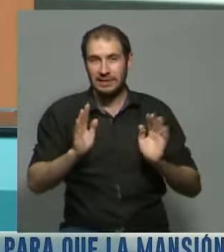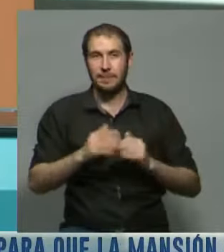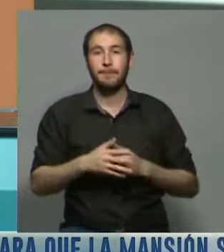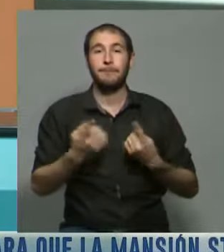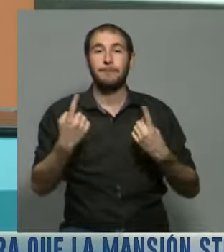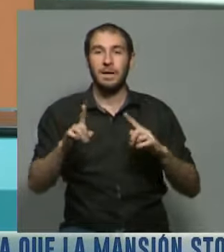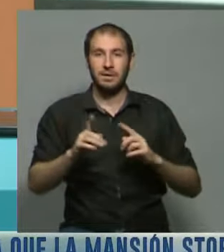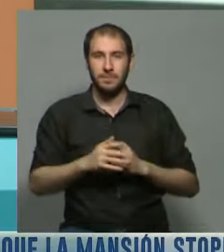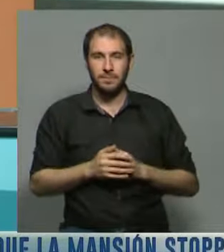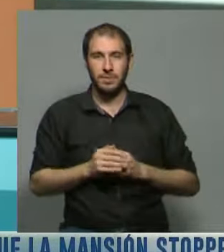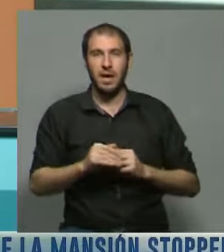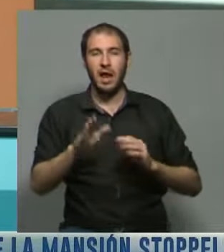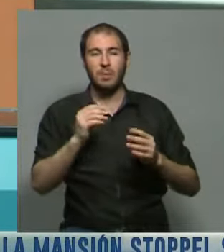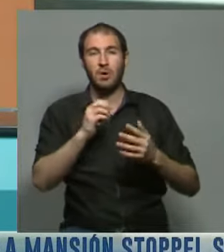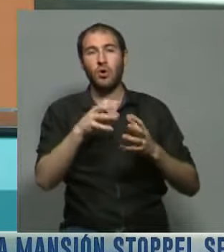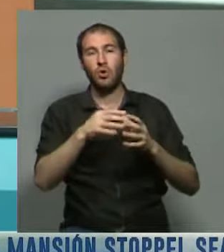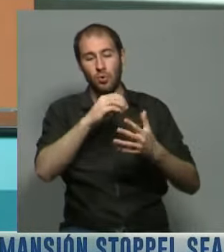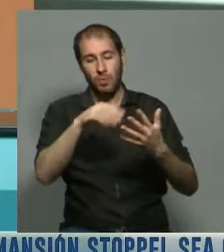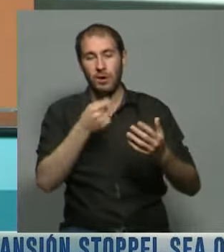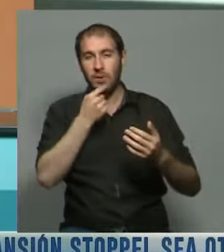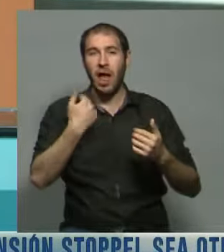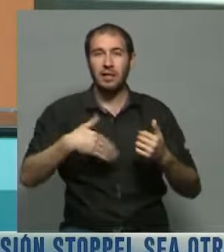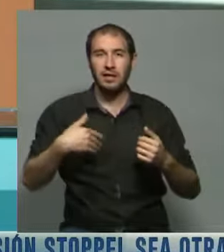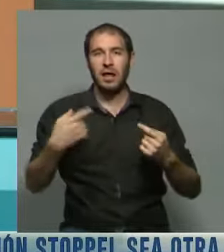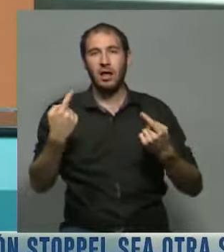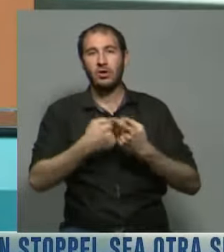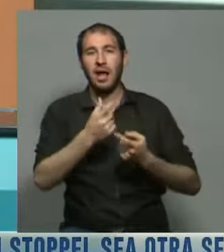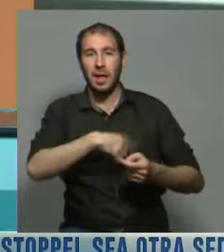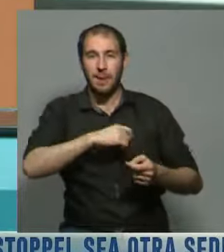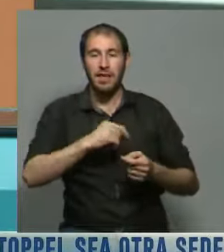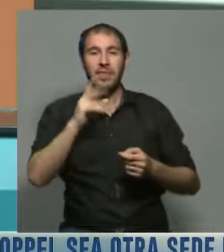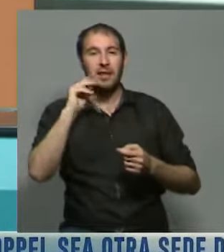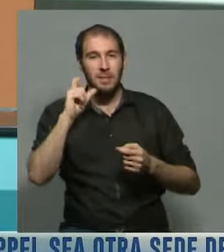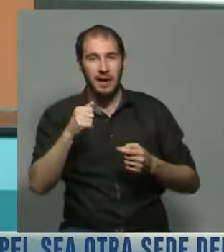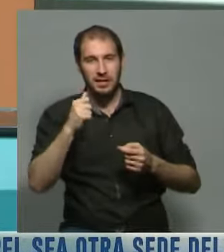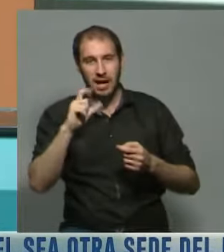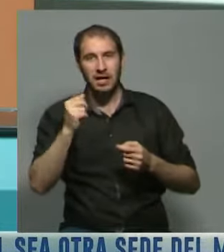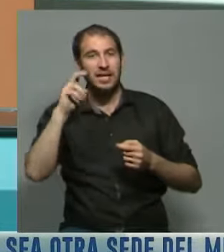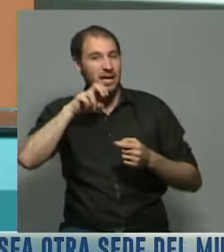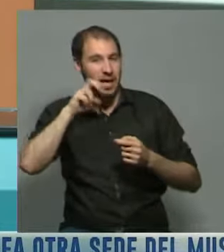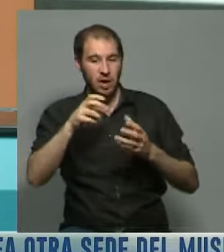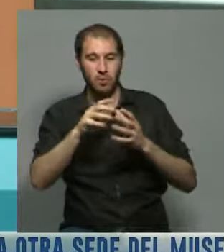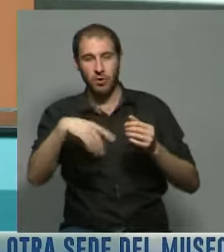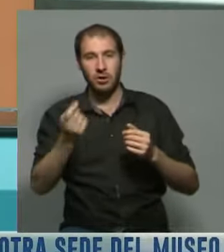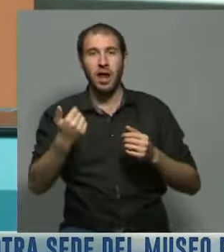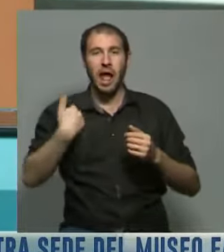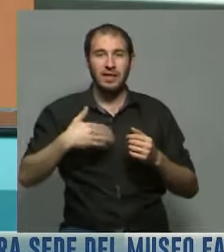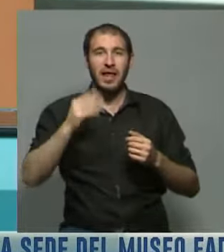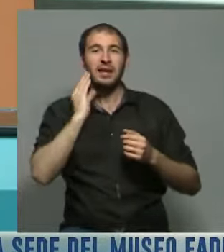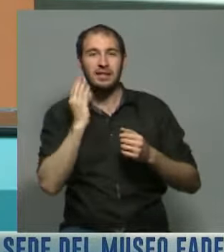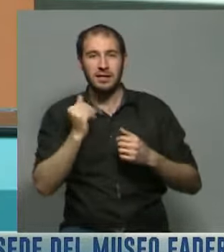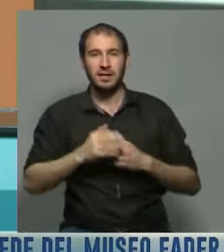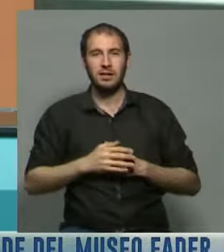pero la posible conformación de algunos grupos, por ejemplo, Argentina podría estar con España, Dinamarca y Nigeria, ¿sí? Podría ser un grupo. Argentina con